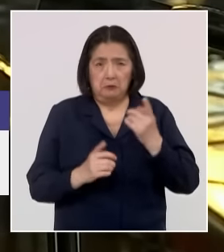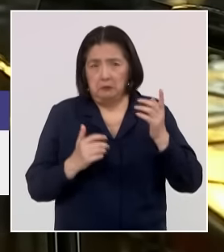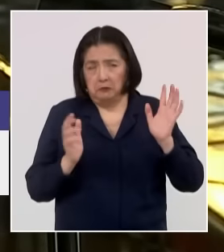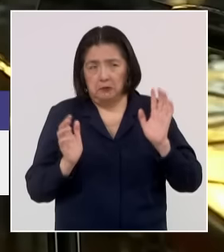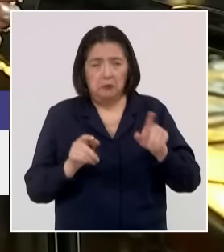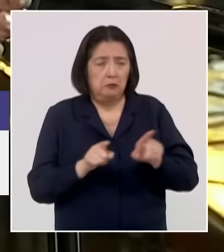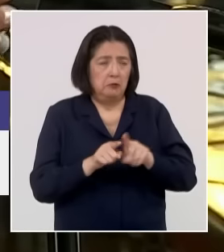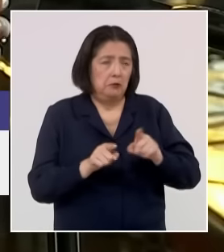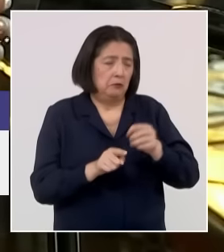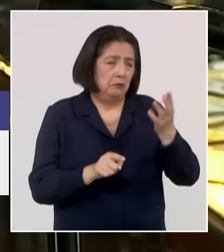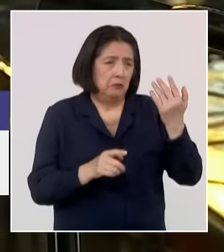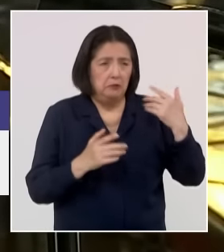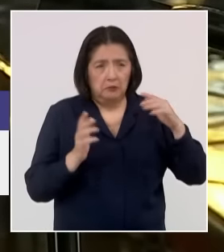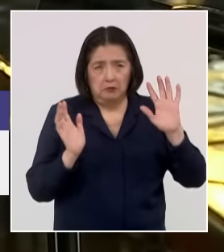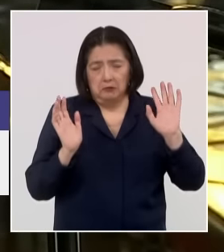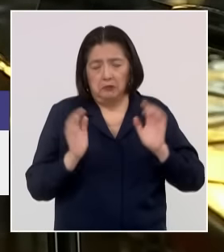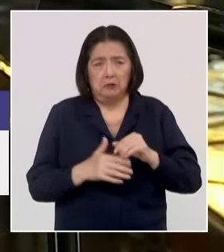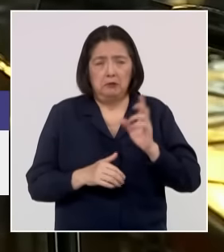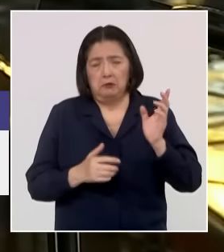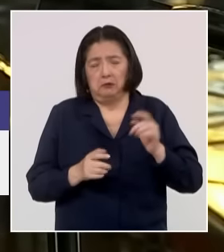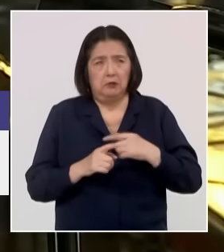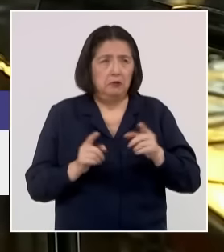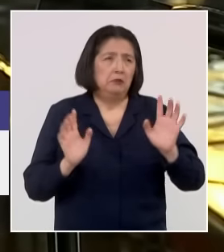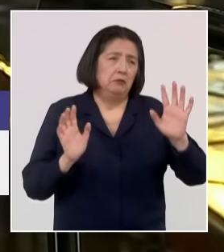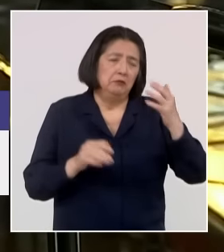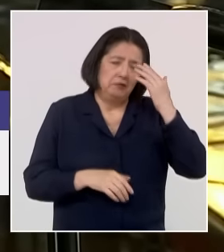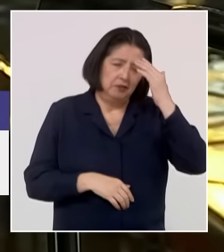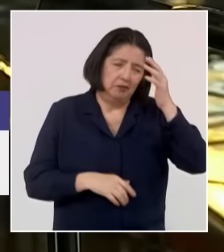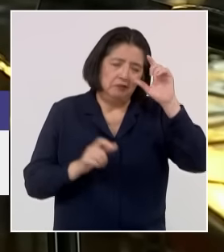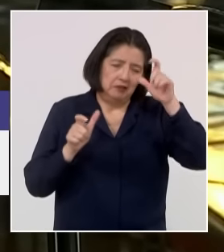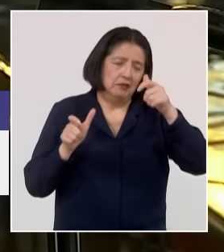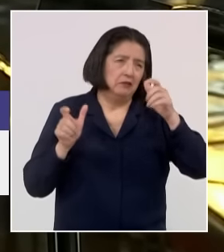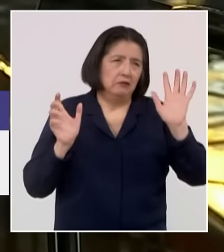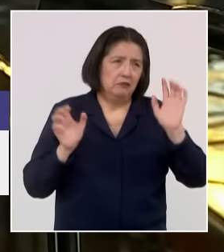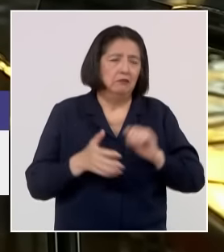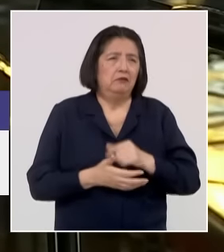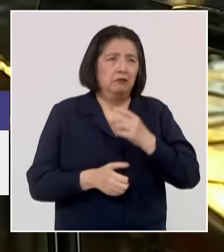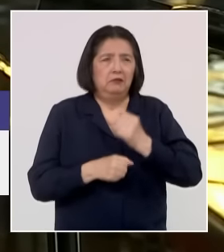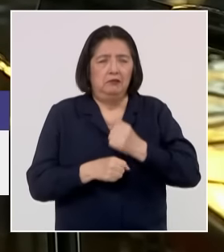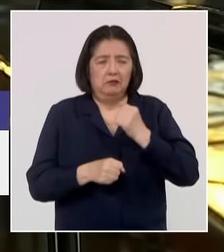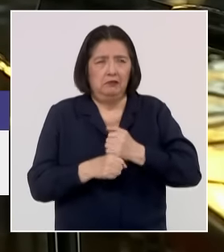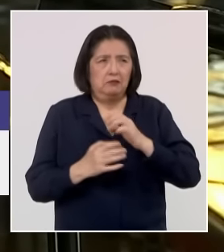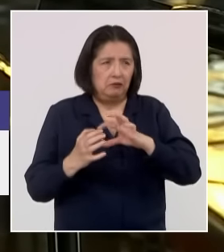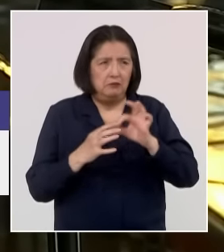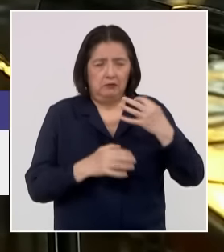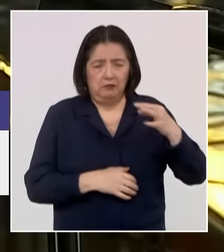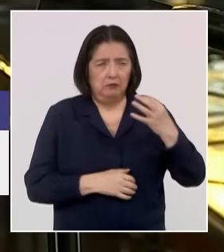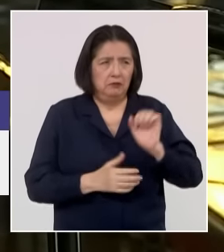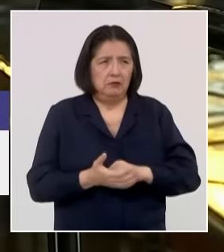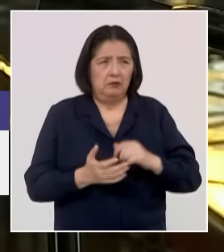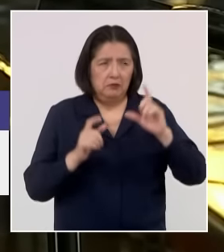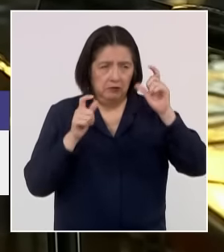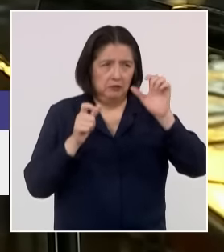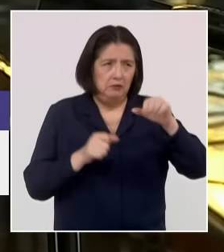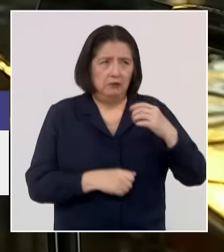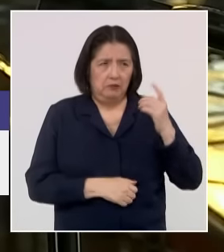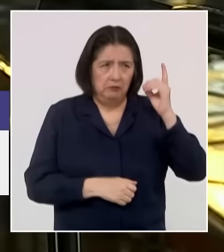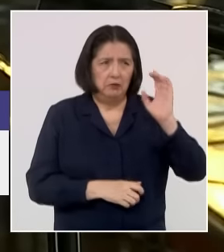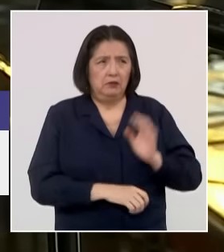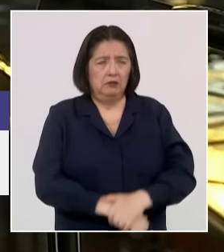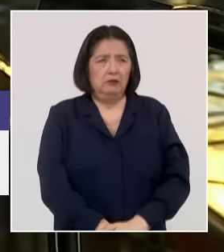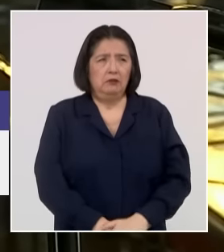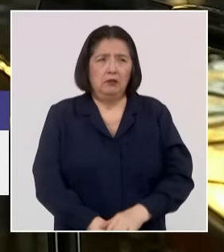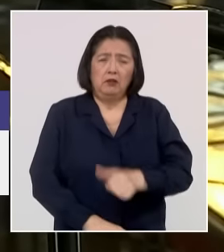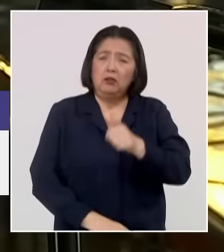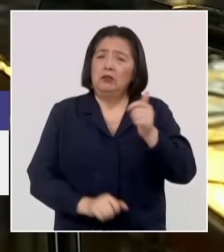como la anterior moción en algún momento? Porque había posiciones también. Mis saludos al Congreso y a ese trabajo articulado, como siempre, a los congresistas demócratas.